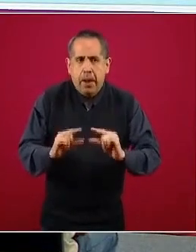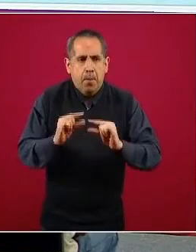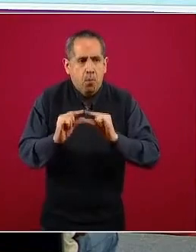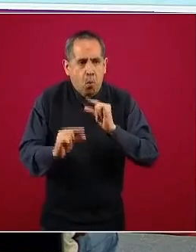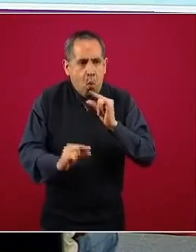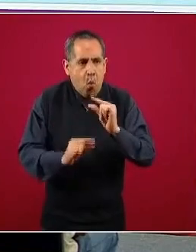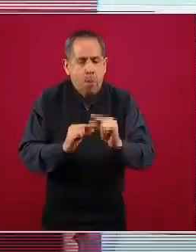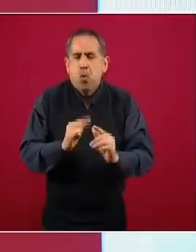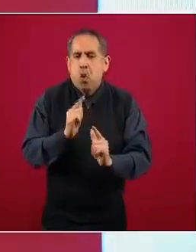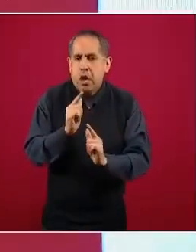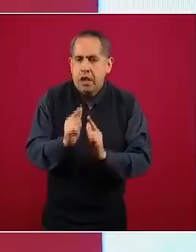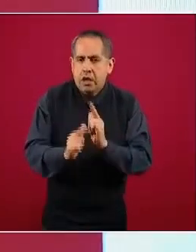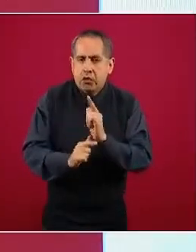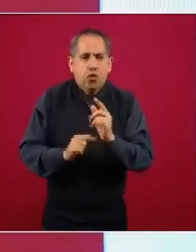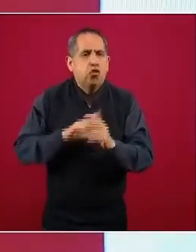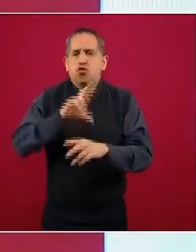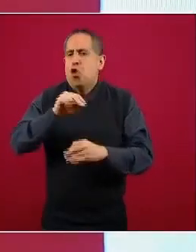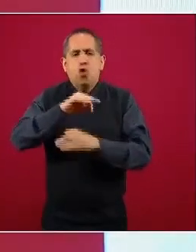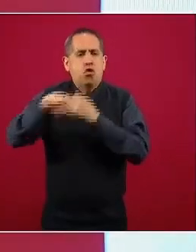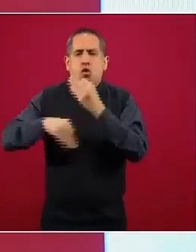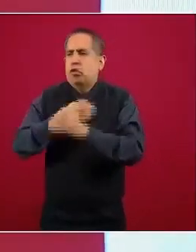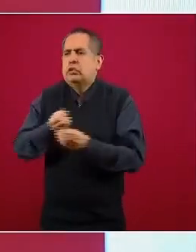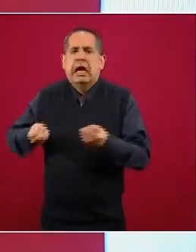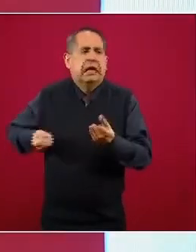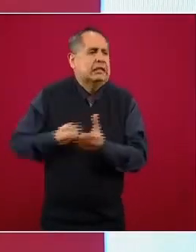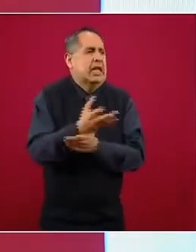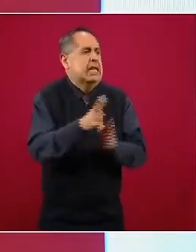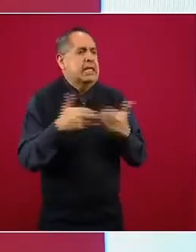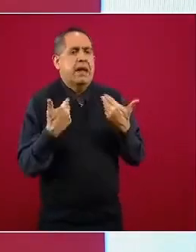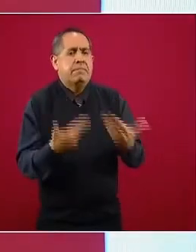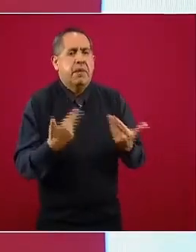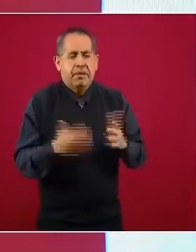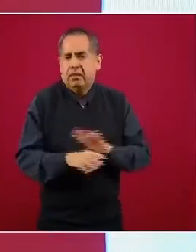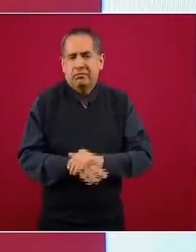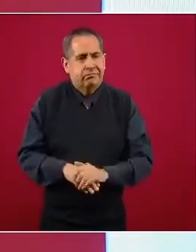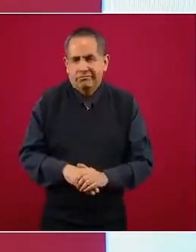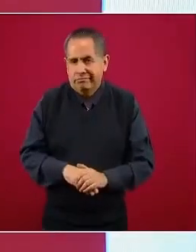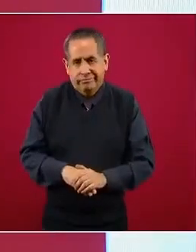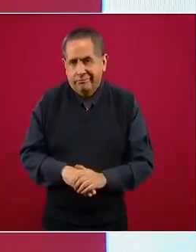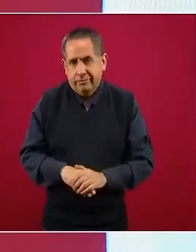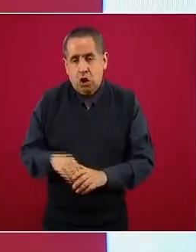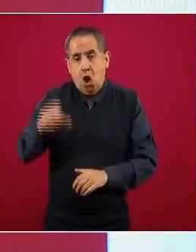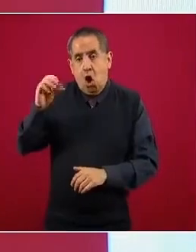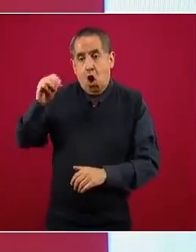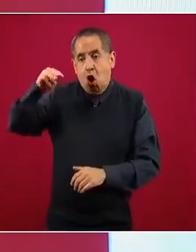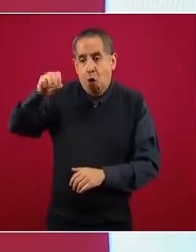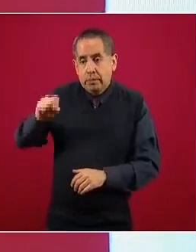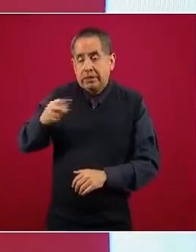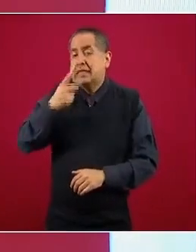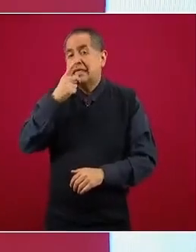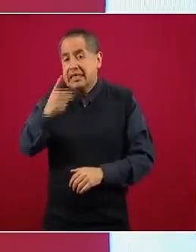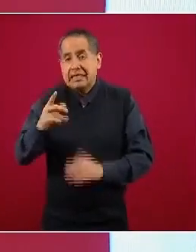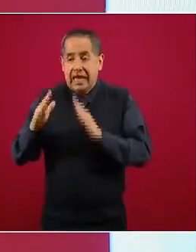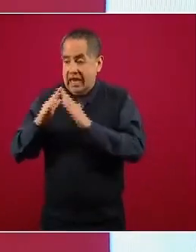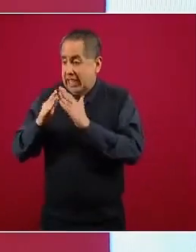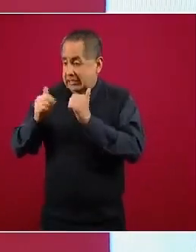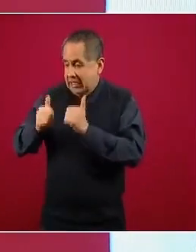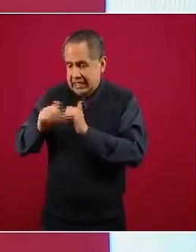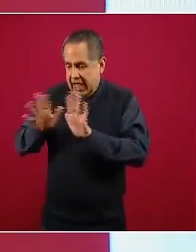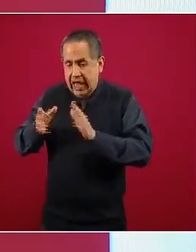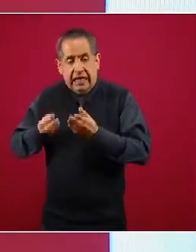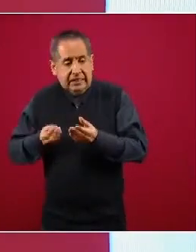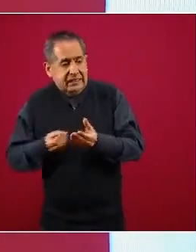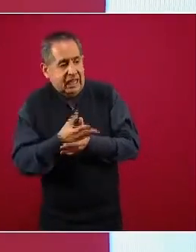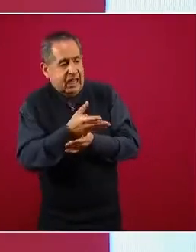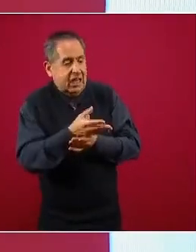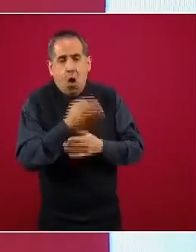lento, y manifestó la impresión de la Organización Mundial de la Salud de que el desconfinamiento en México